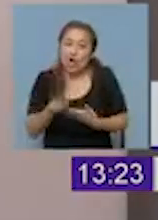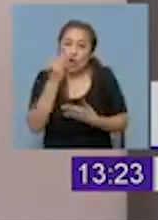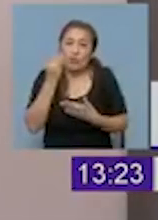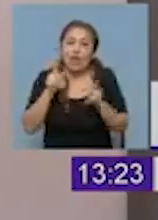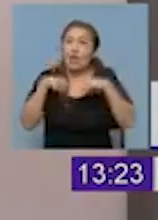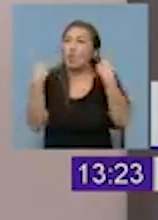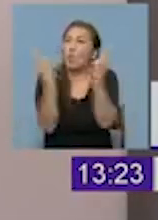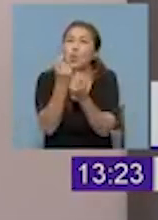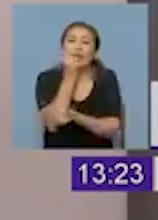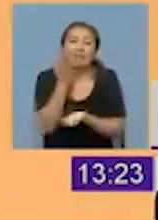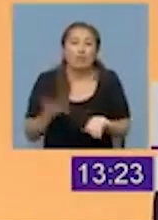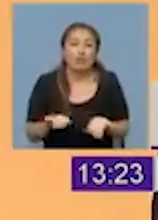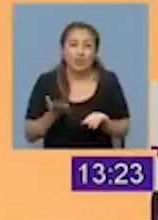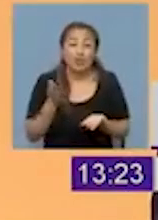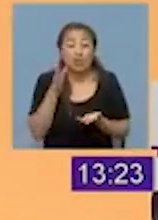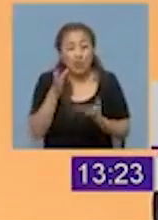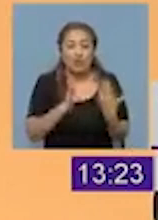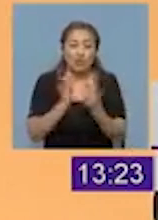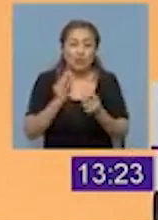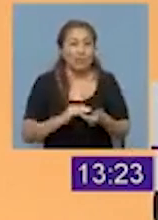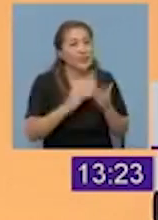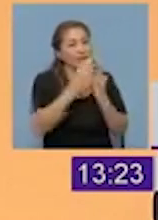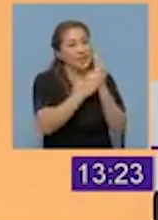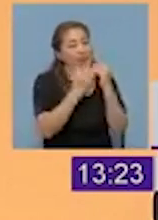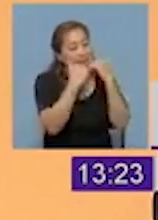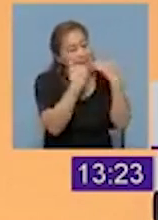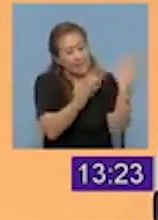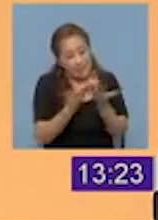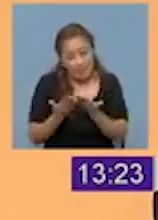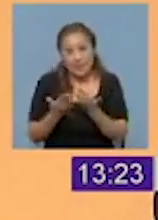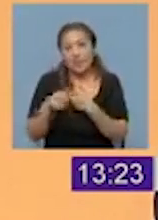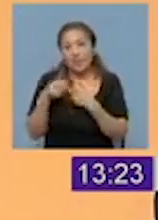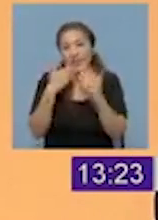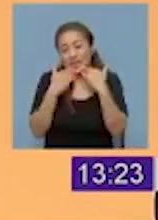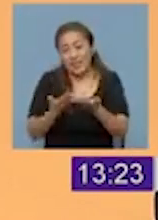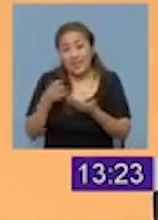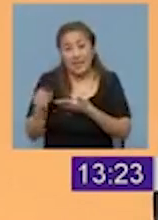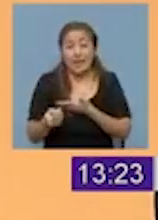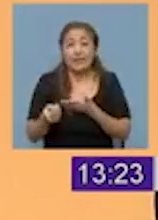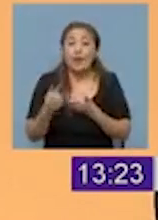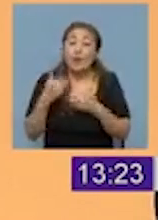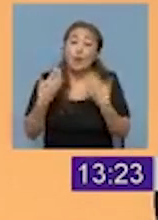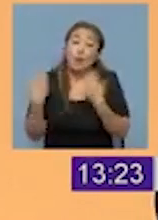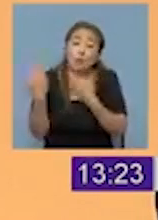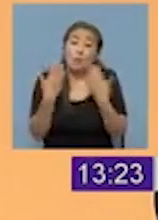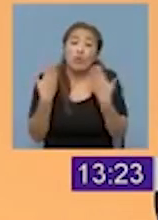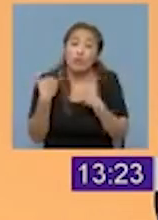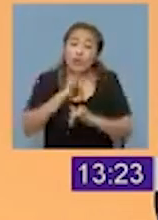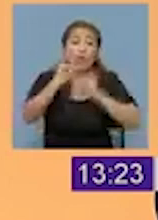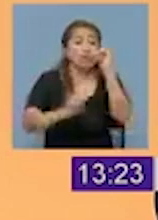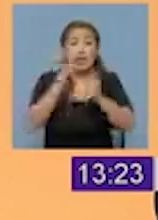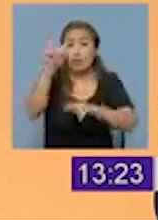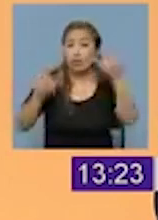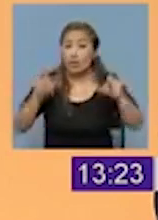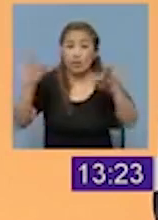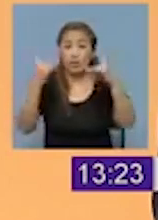ambiente extraordinario y entonces todo esto sirve administrado muchas gracias por haber venido hago por y por permitirme esto de contarle a los jujeños